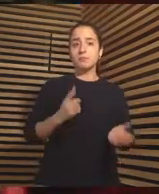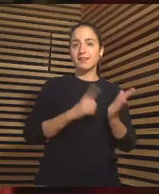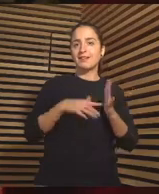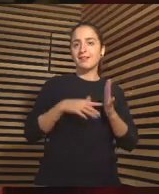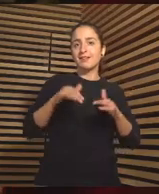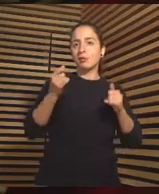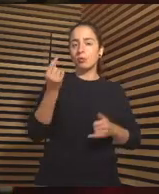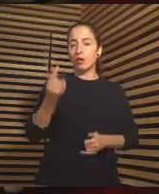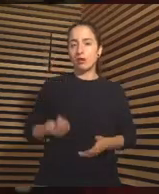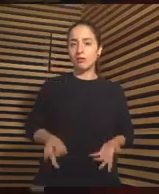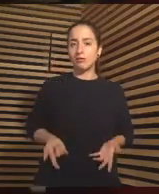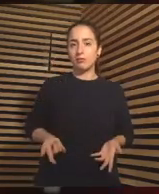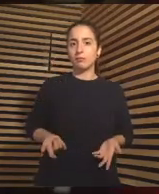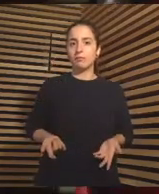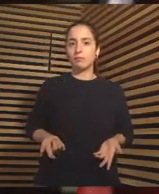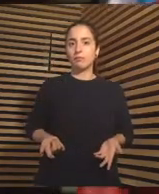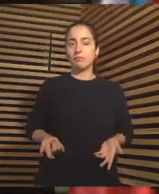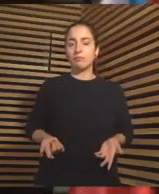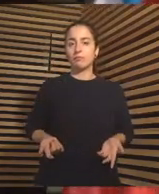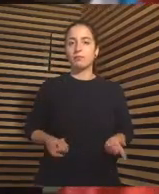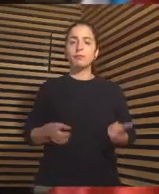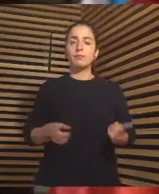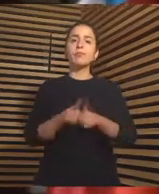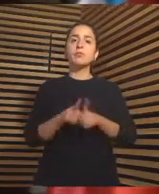Sea como sea, como digo,